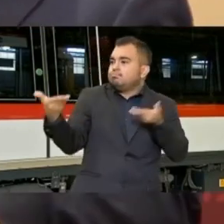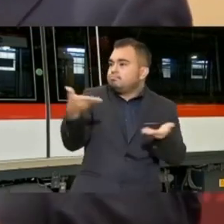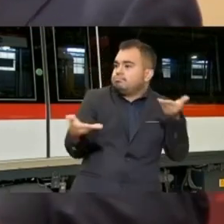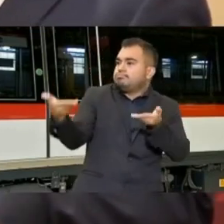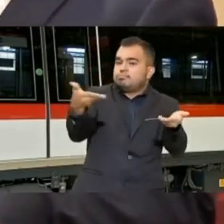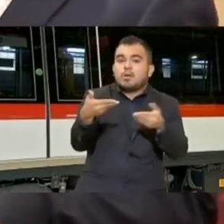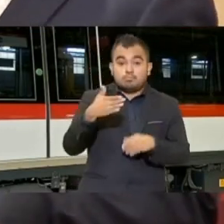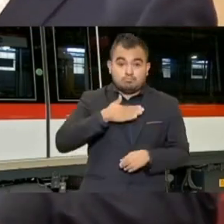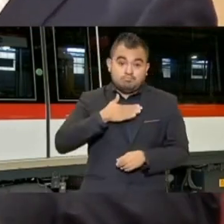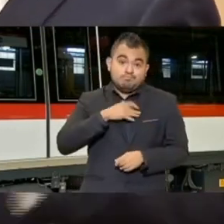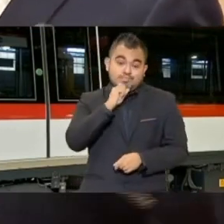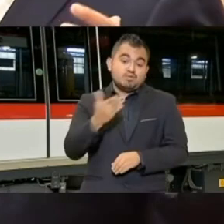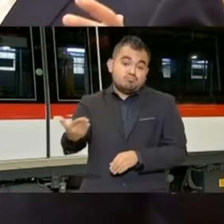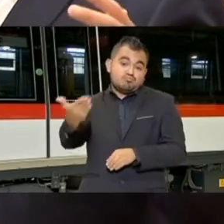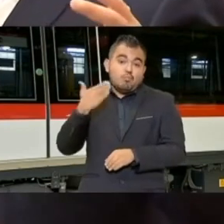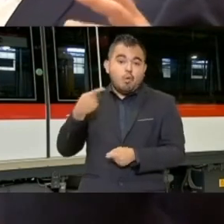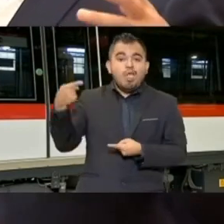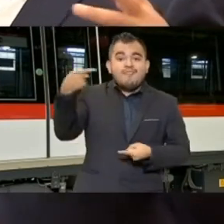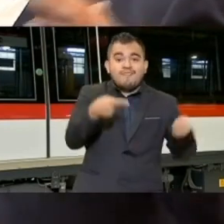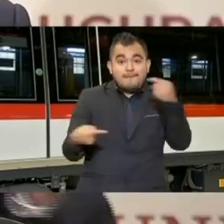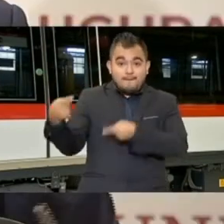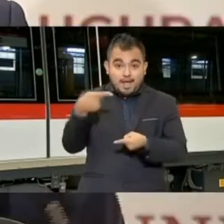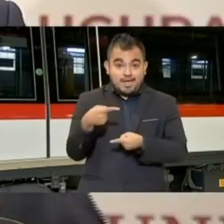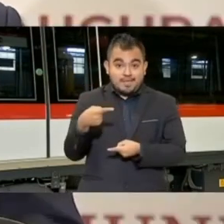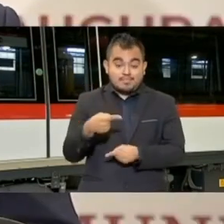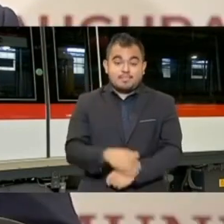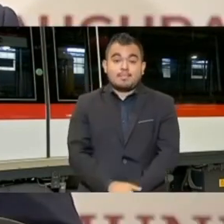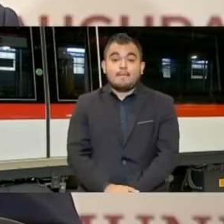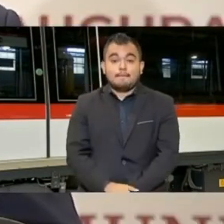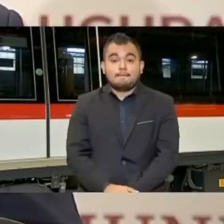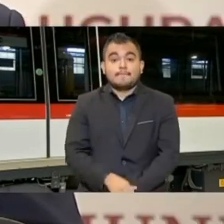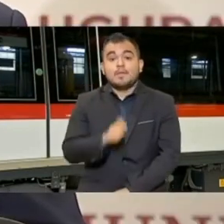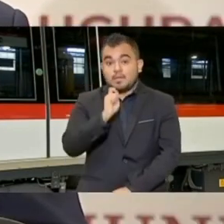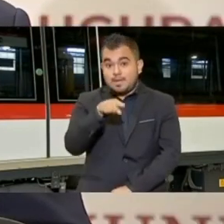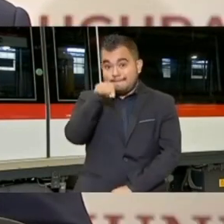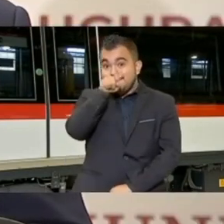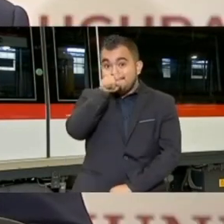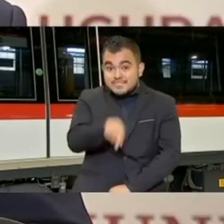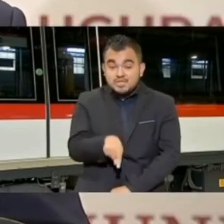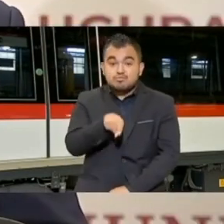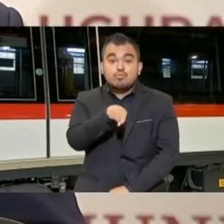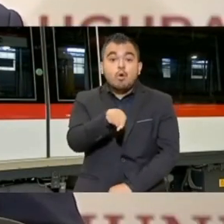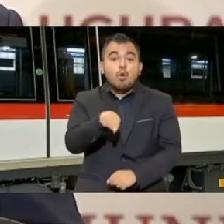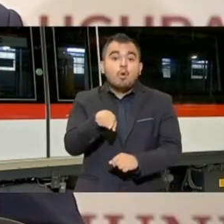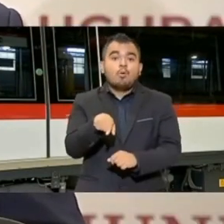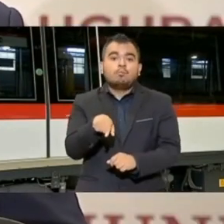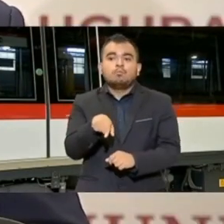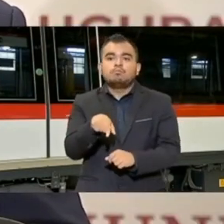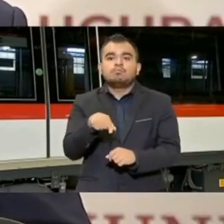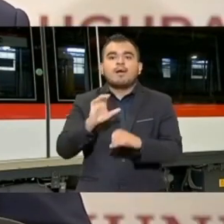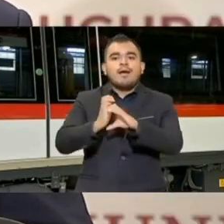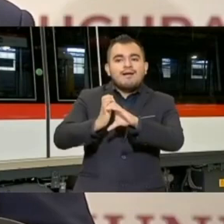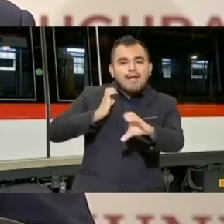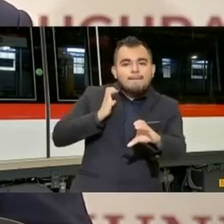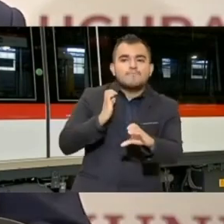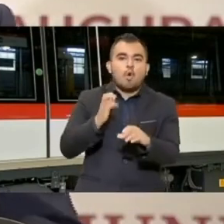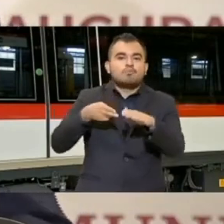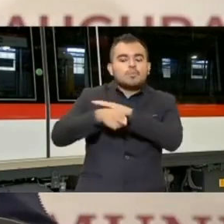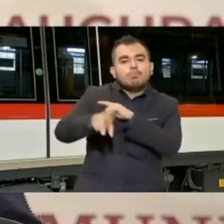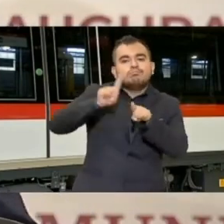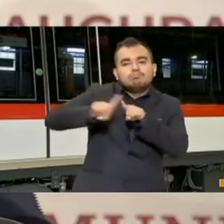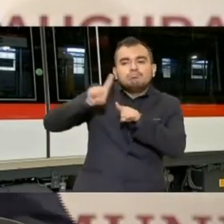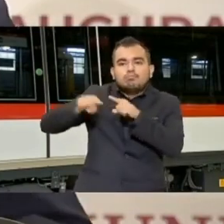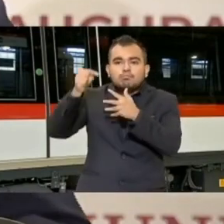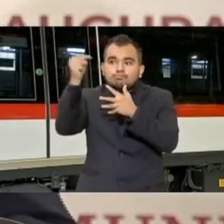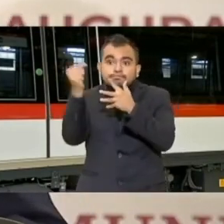de ese debate. Ahí la agenda del transporte público volvió a aparecer como un